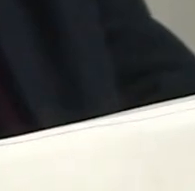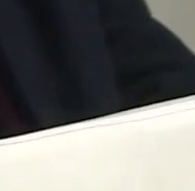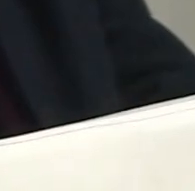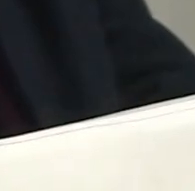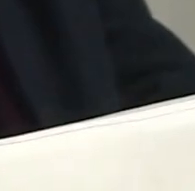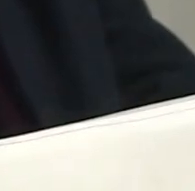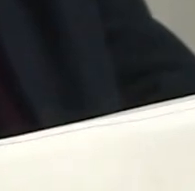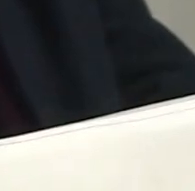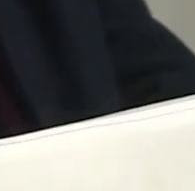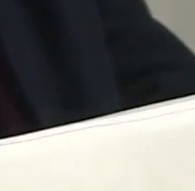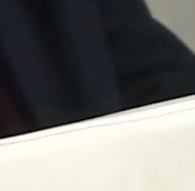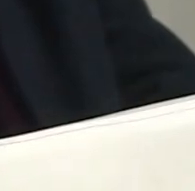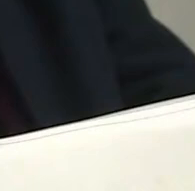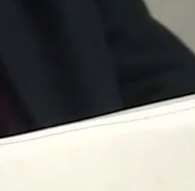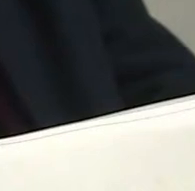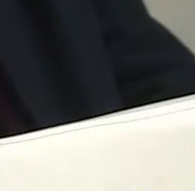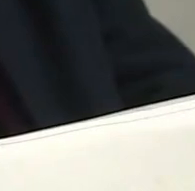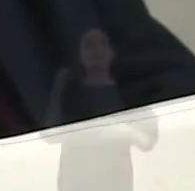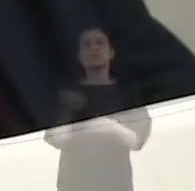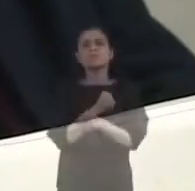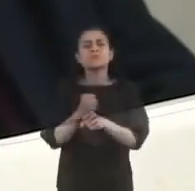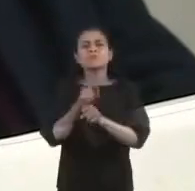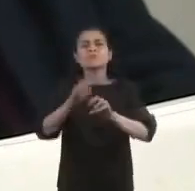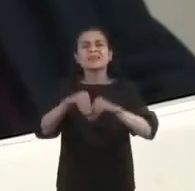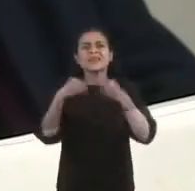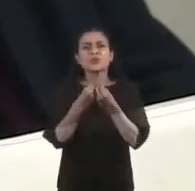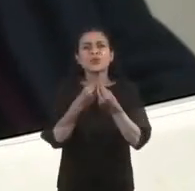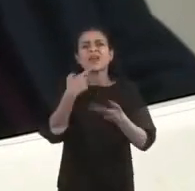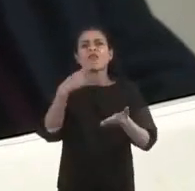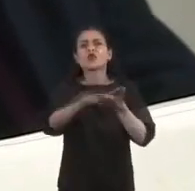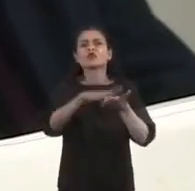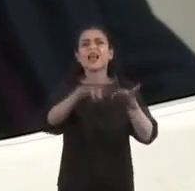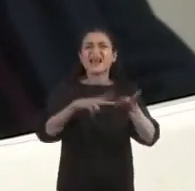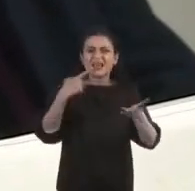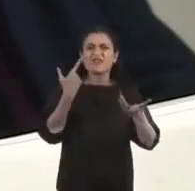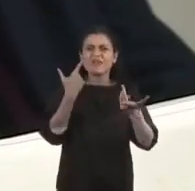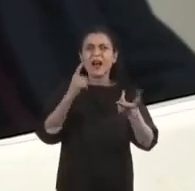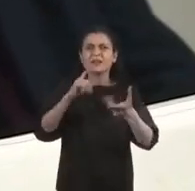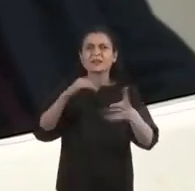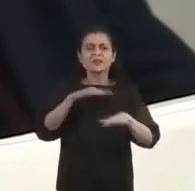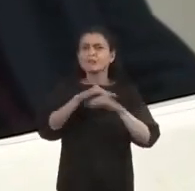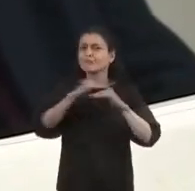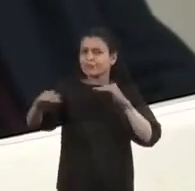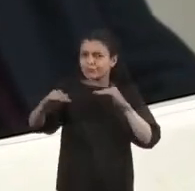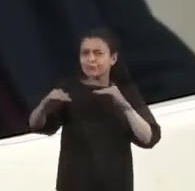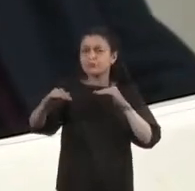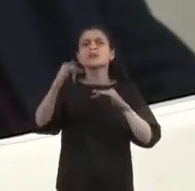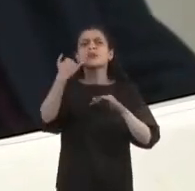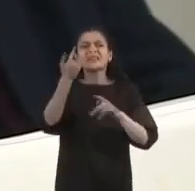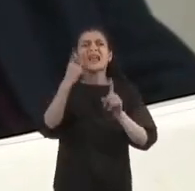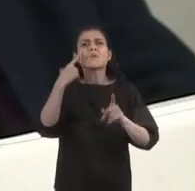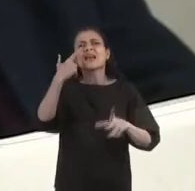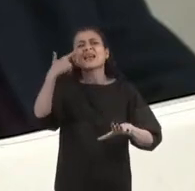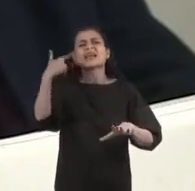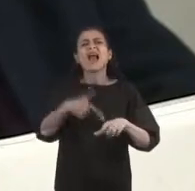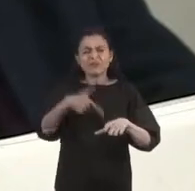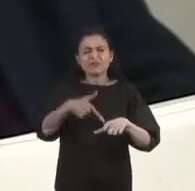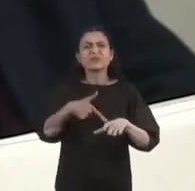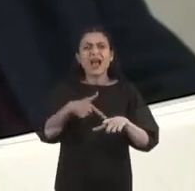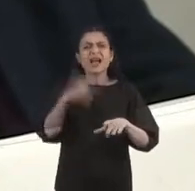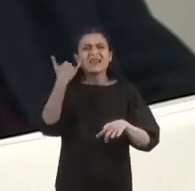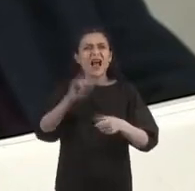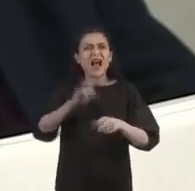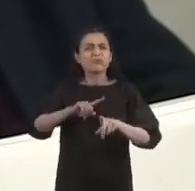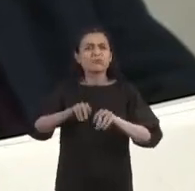confirmación si quedan o no congeladas por los aumentos que ya hubo. Y el tema de naftas, si ya está lista la